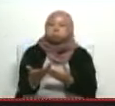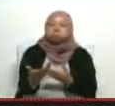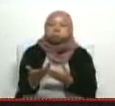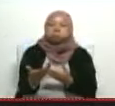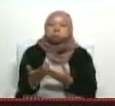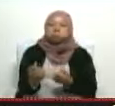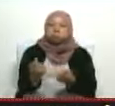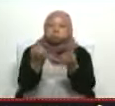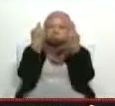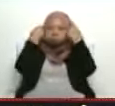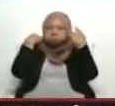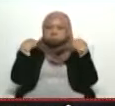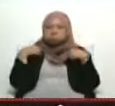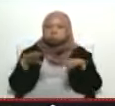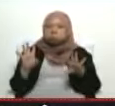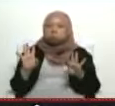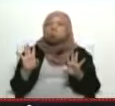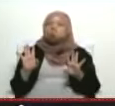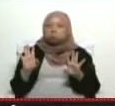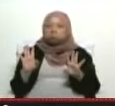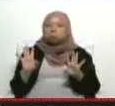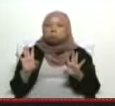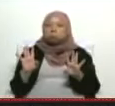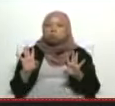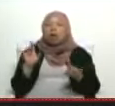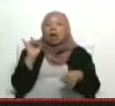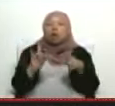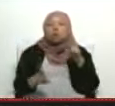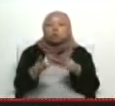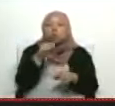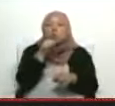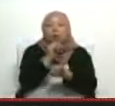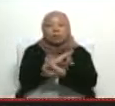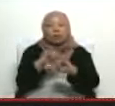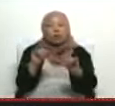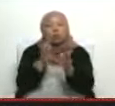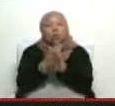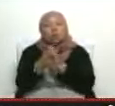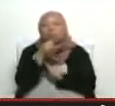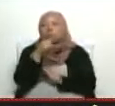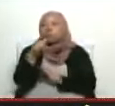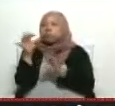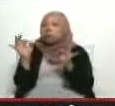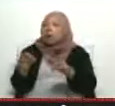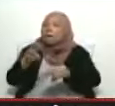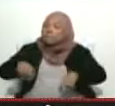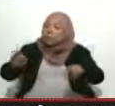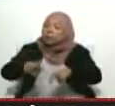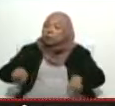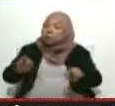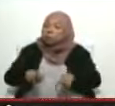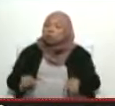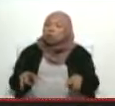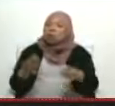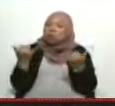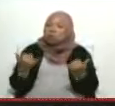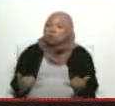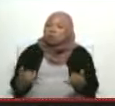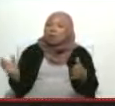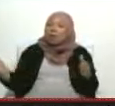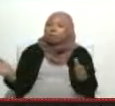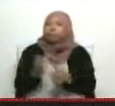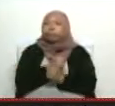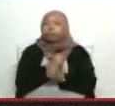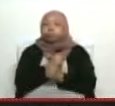en las declaraciones, porque recuerden que hay varios momentos, y así termino, hay varios momentos en una investigación. La detención, la captura